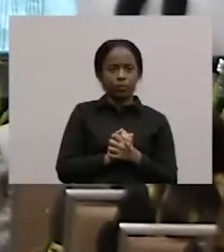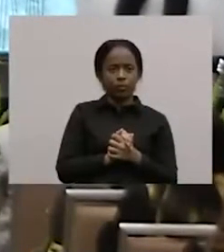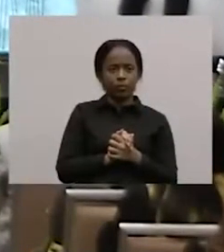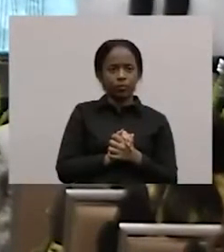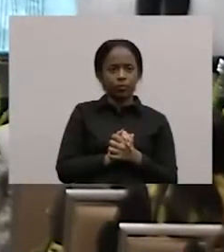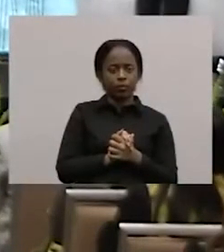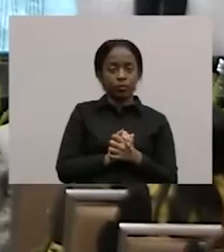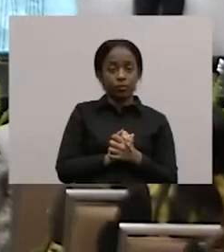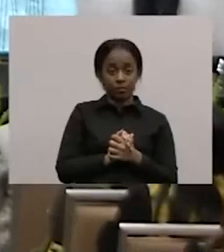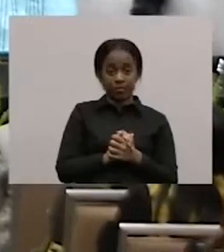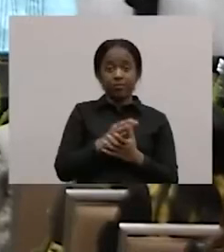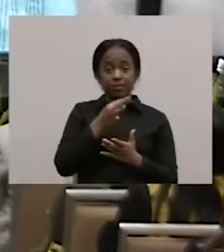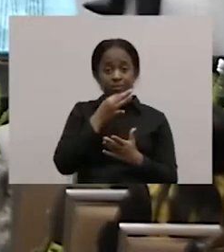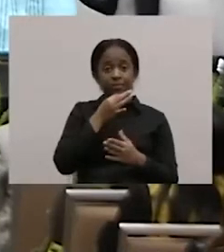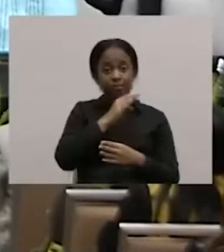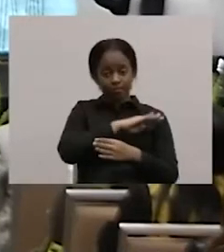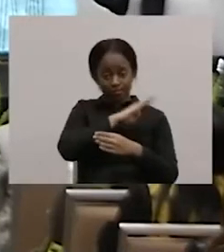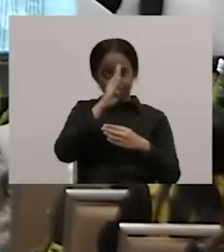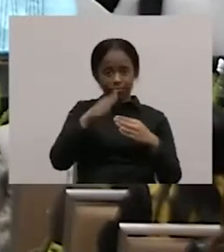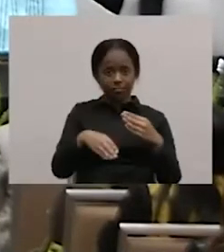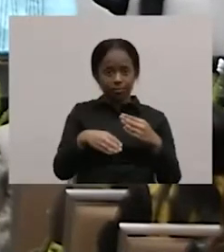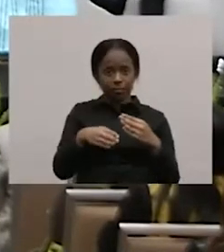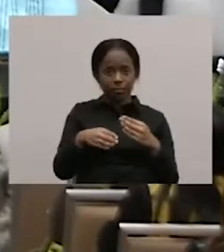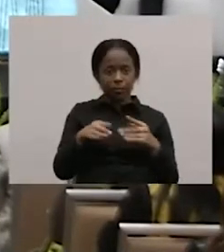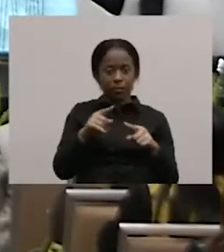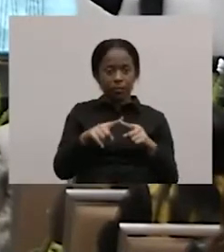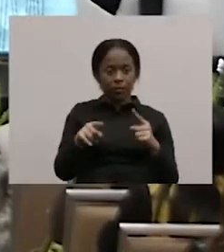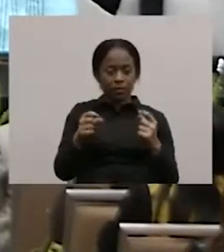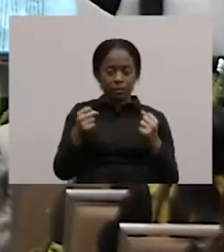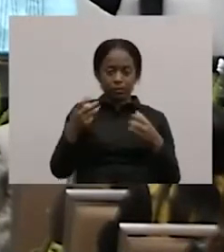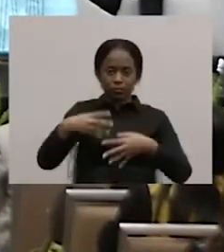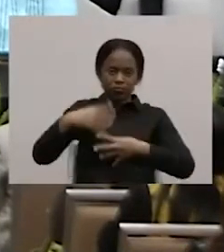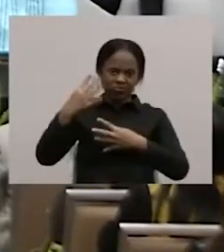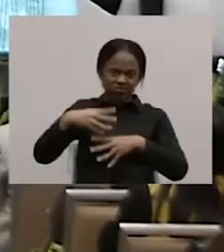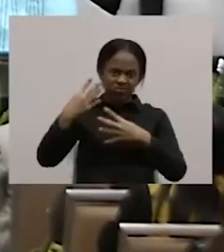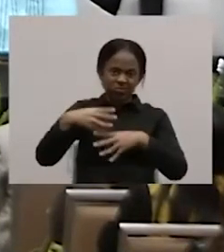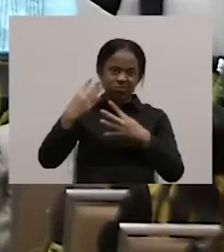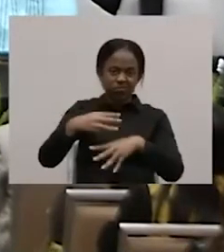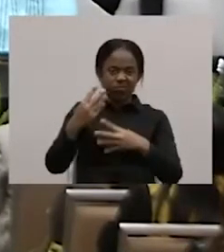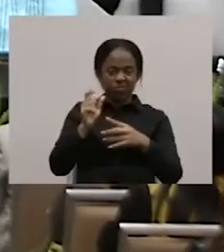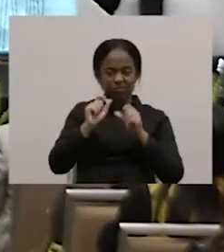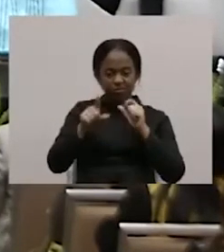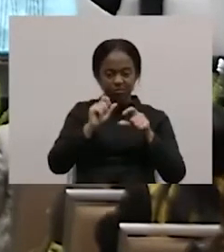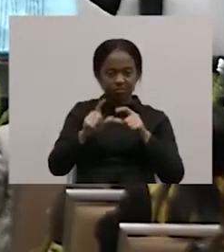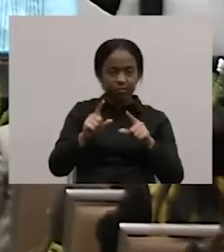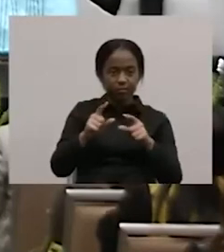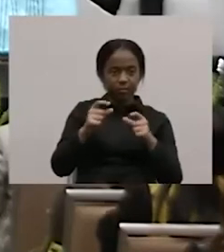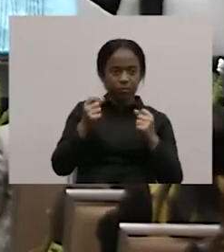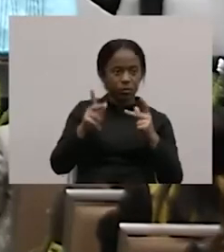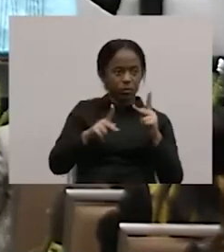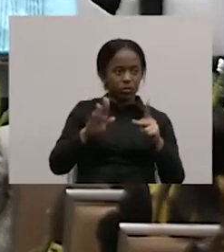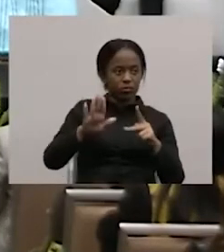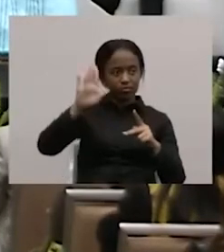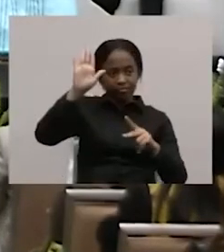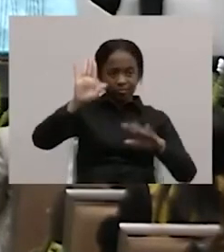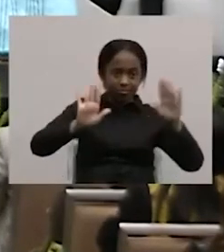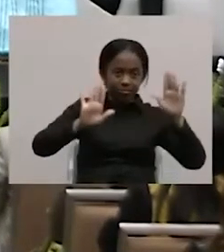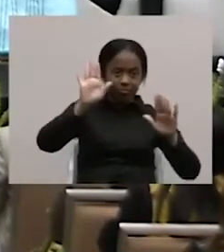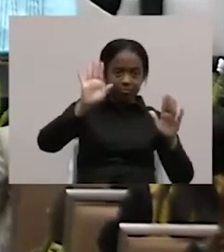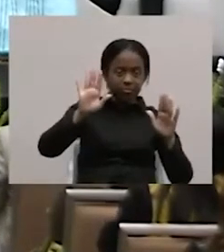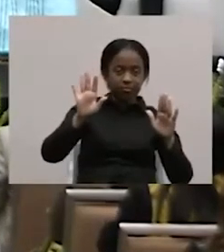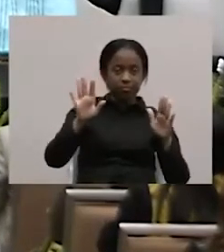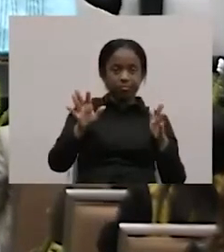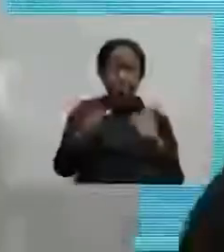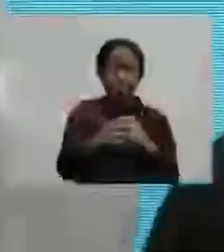Bueno, estamos llegando a la parte final del panel, pero tengo muchas preguntas, tanto de las redes como personas aquí con la mano levantadas.